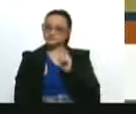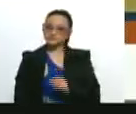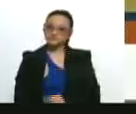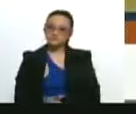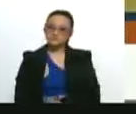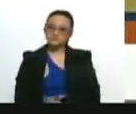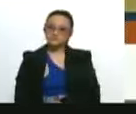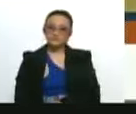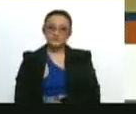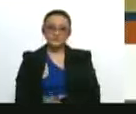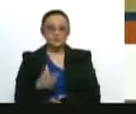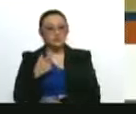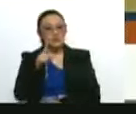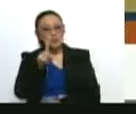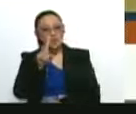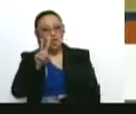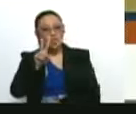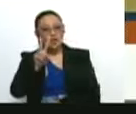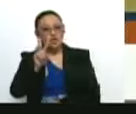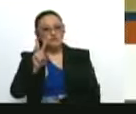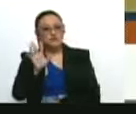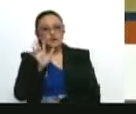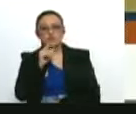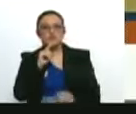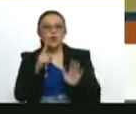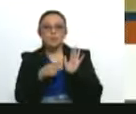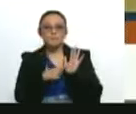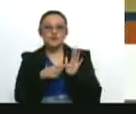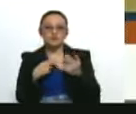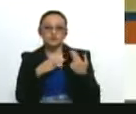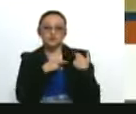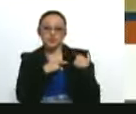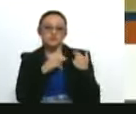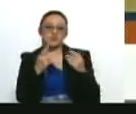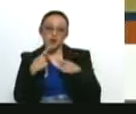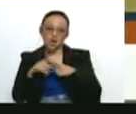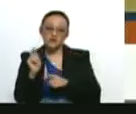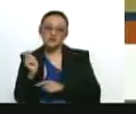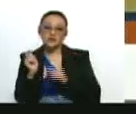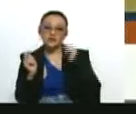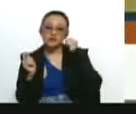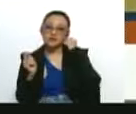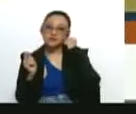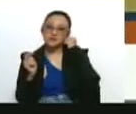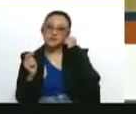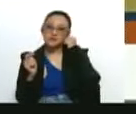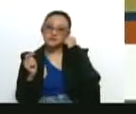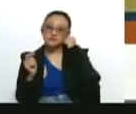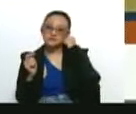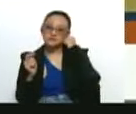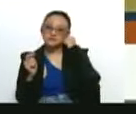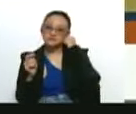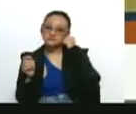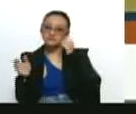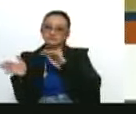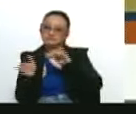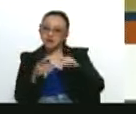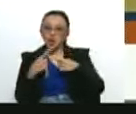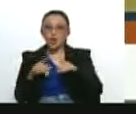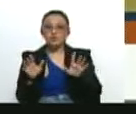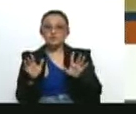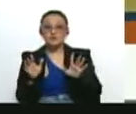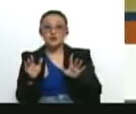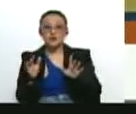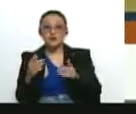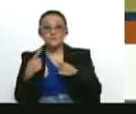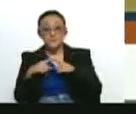Pudiera ser que haya uno, dos, tres que no estén cumpliendo con su función. Eso es otra tarea. Eso es otra cosa. Pero basado